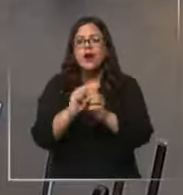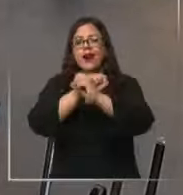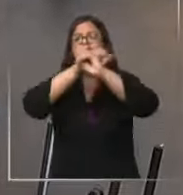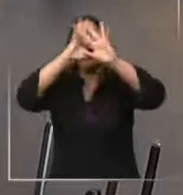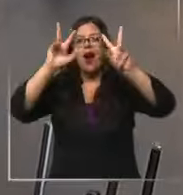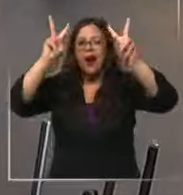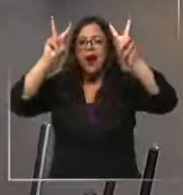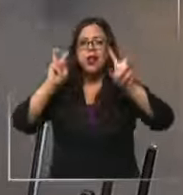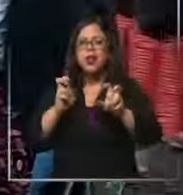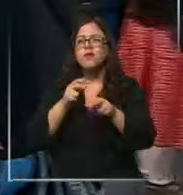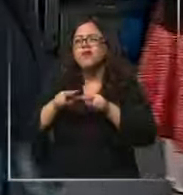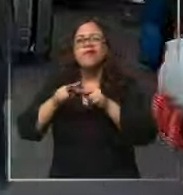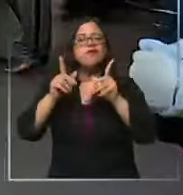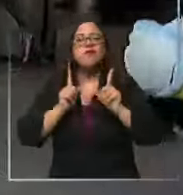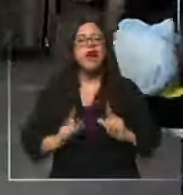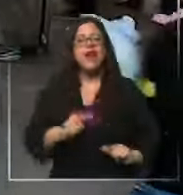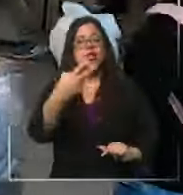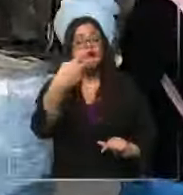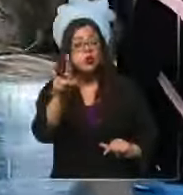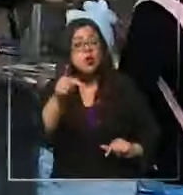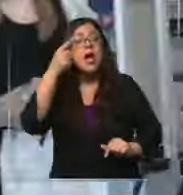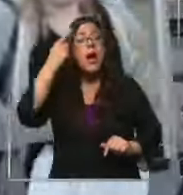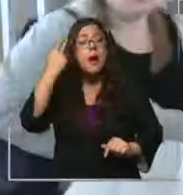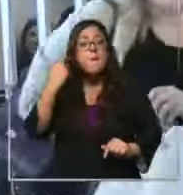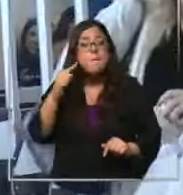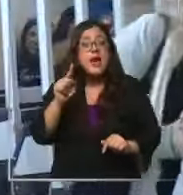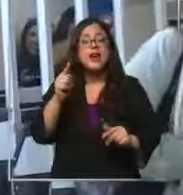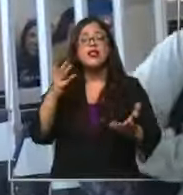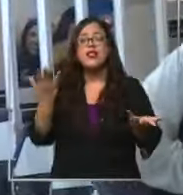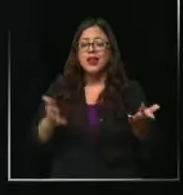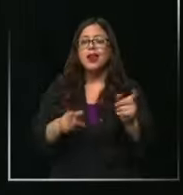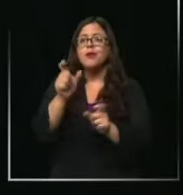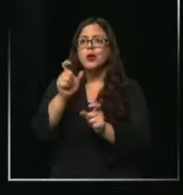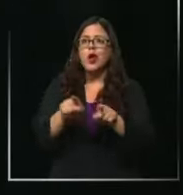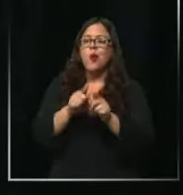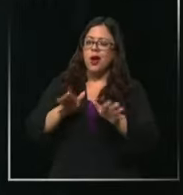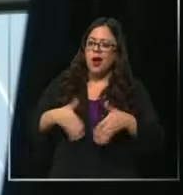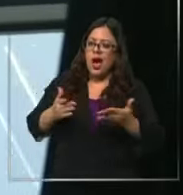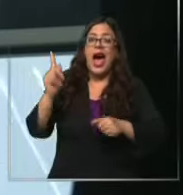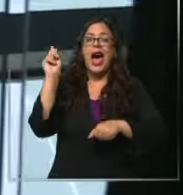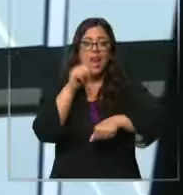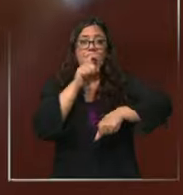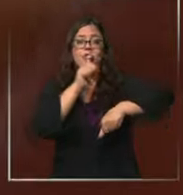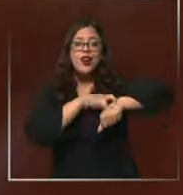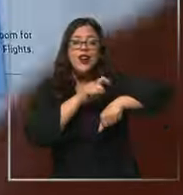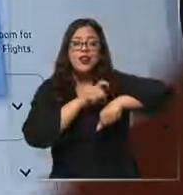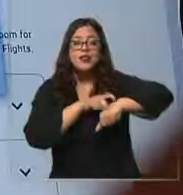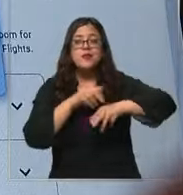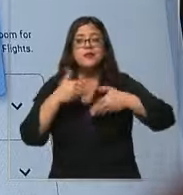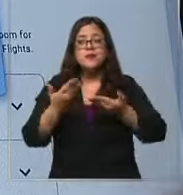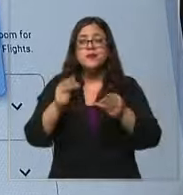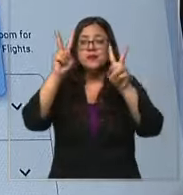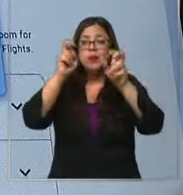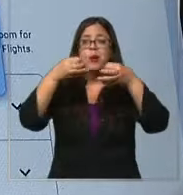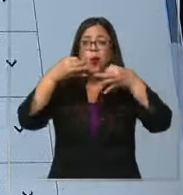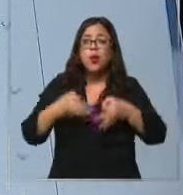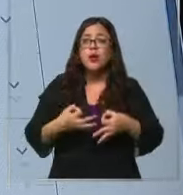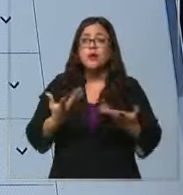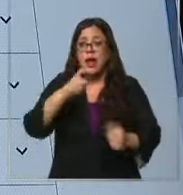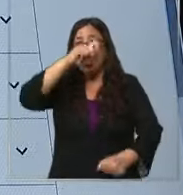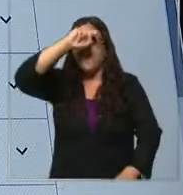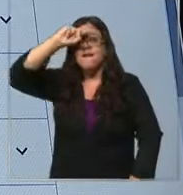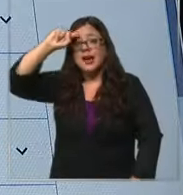película sobre lo que harán para sus vacaciones, pero nunca falta quienes se entusiasman a última hora. Pese a estar en plena